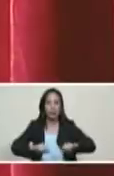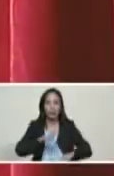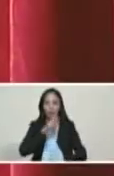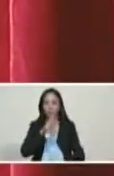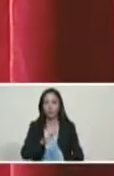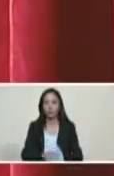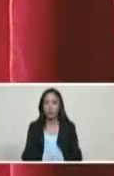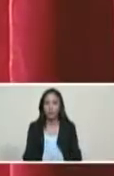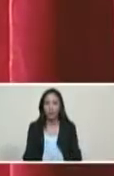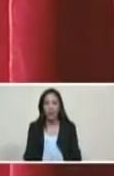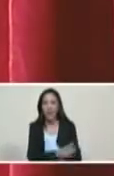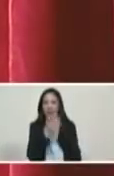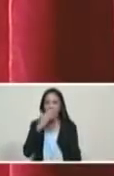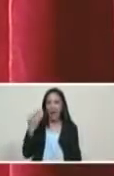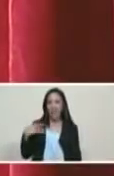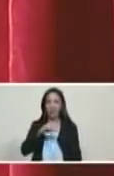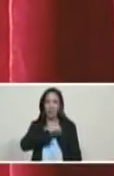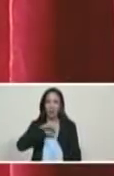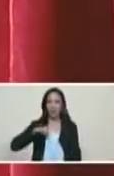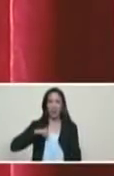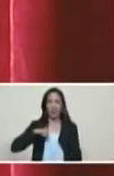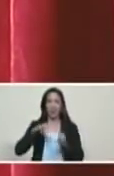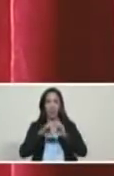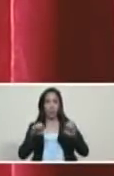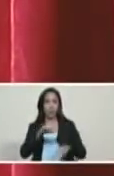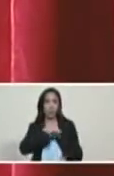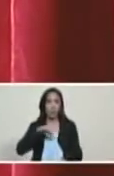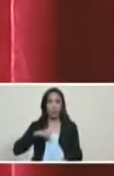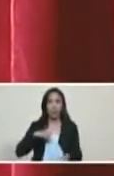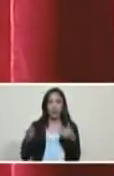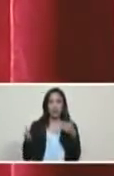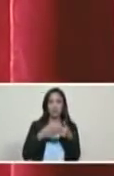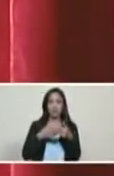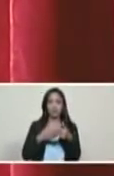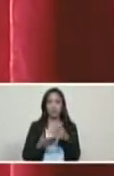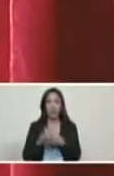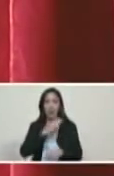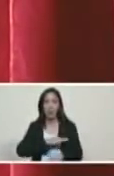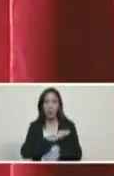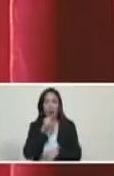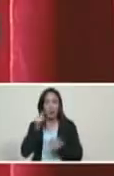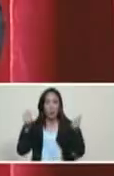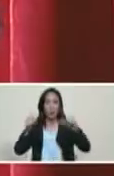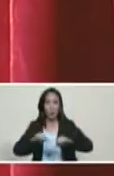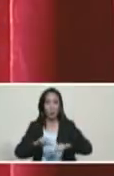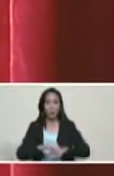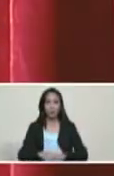que se había privatizado, que se había destruido, que se había desmoralizado.